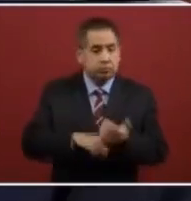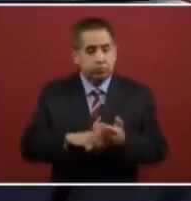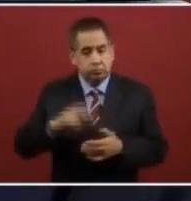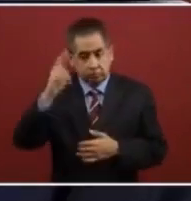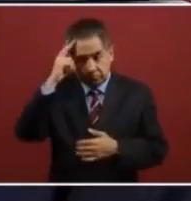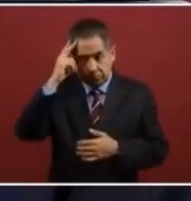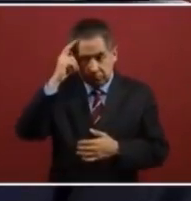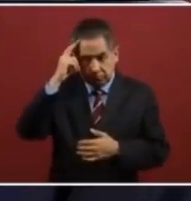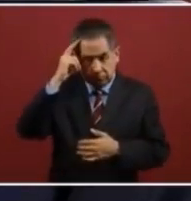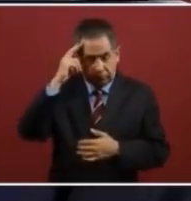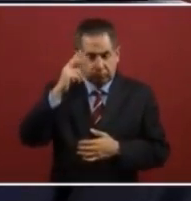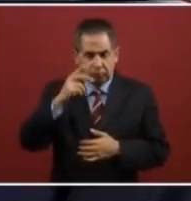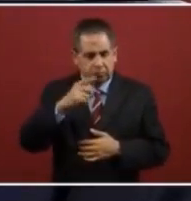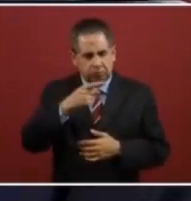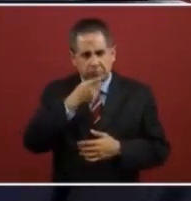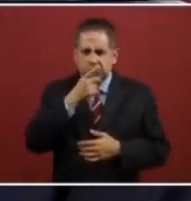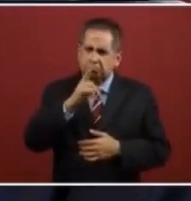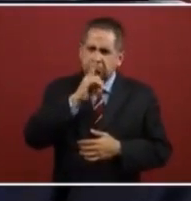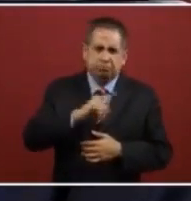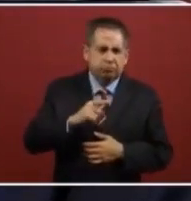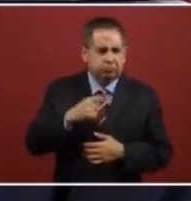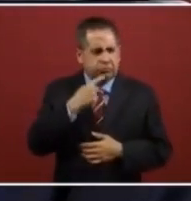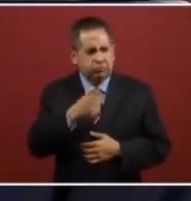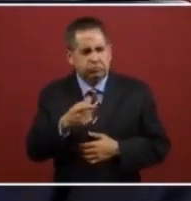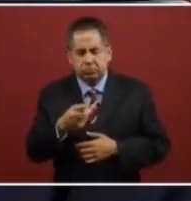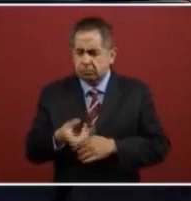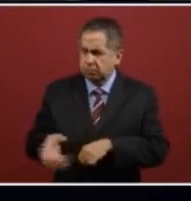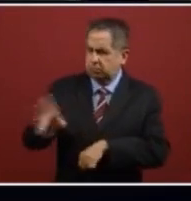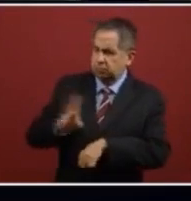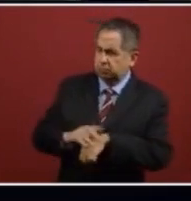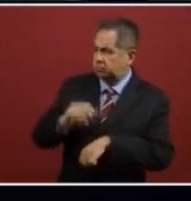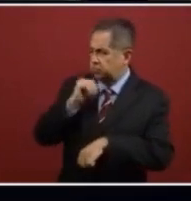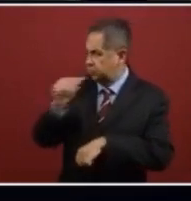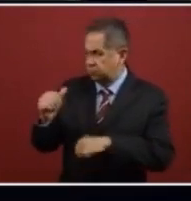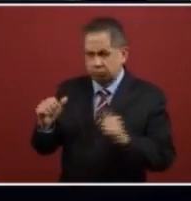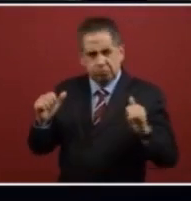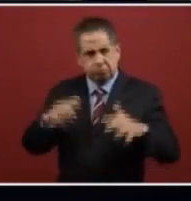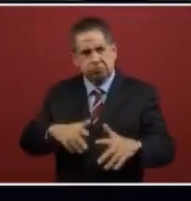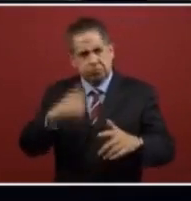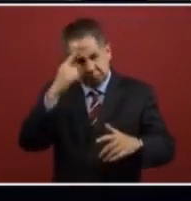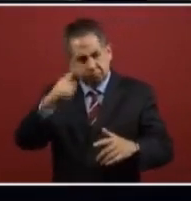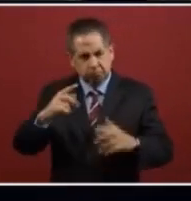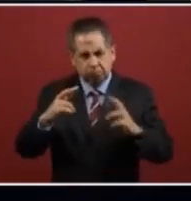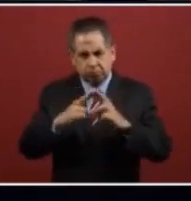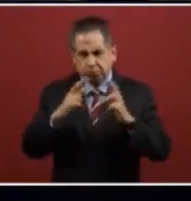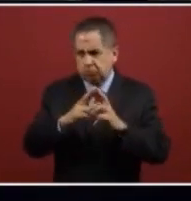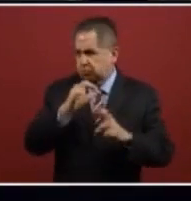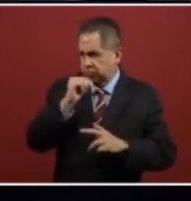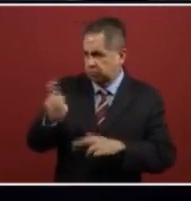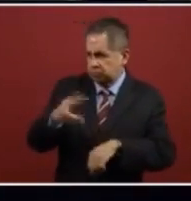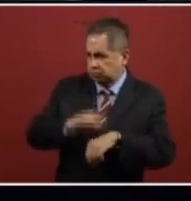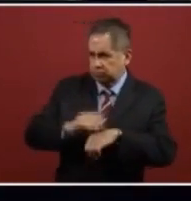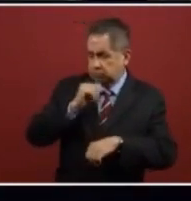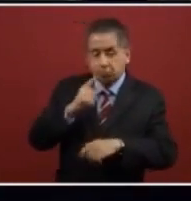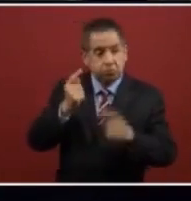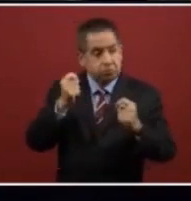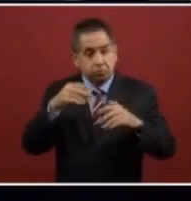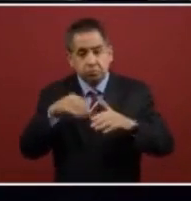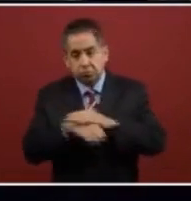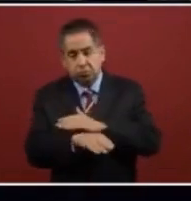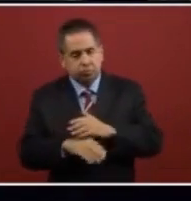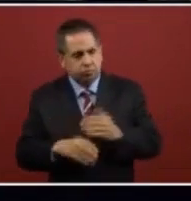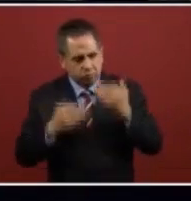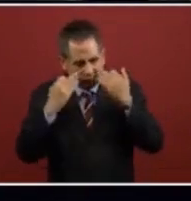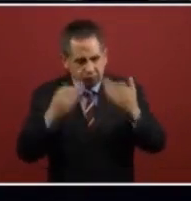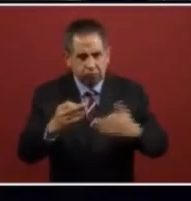Artes pues mintió porque afirmó que no dio permiso para esta celebración de este aniversario, pero se ha demostrado